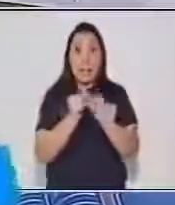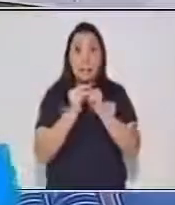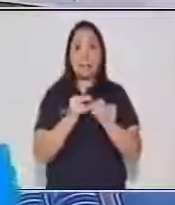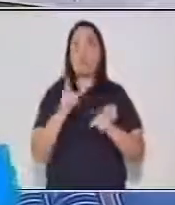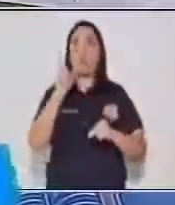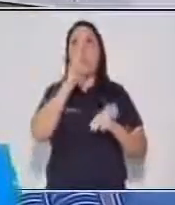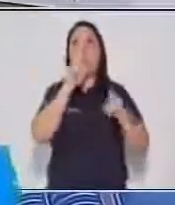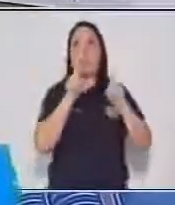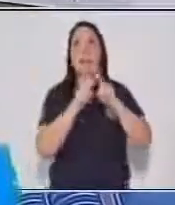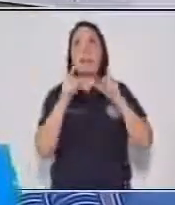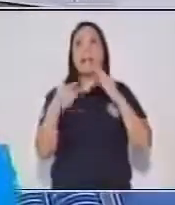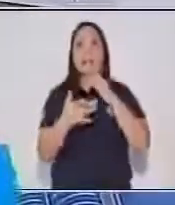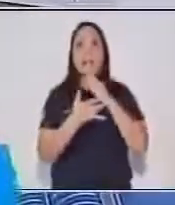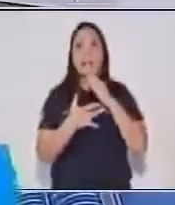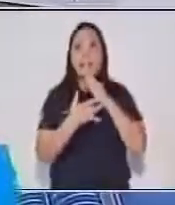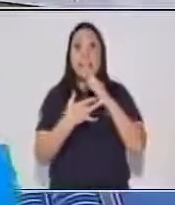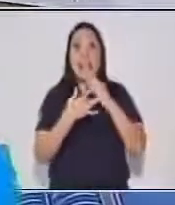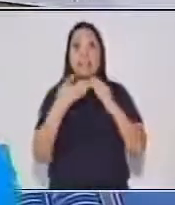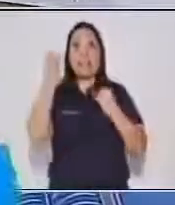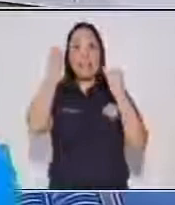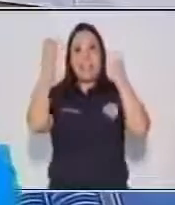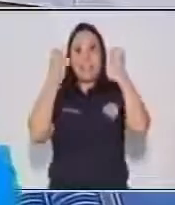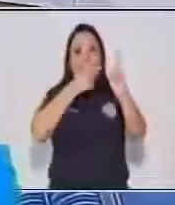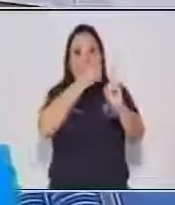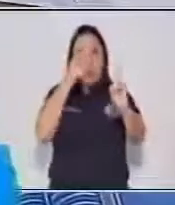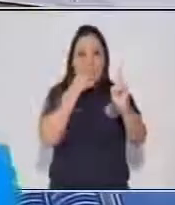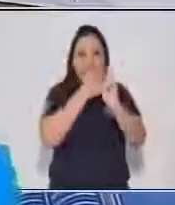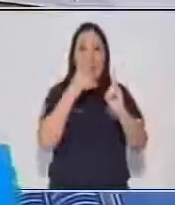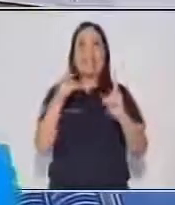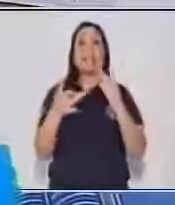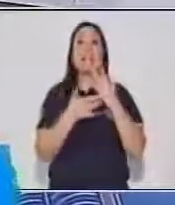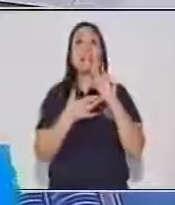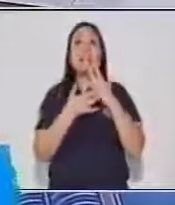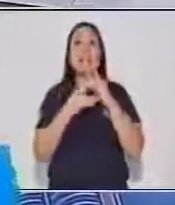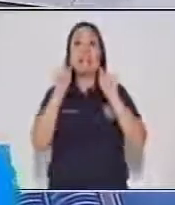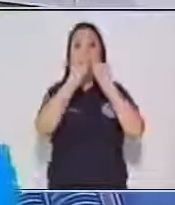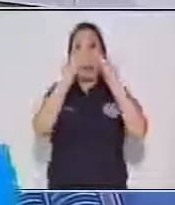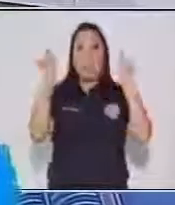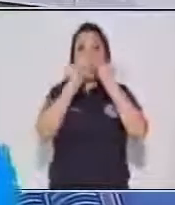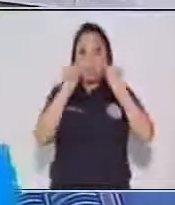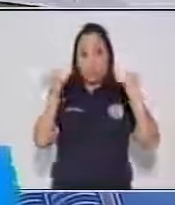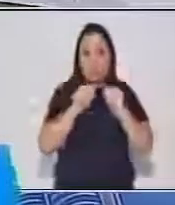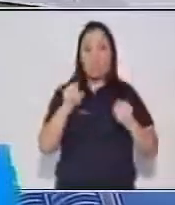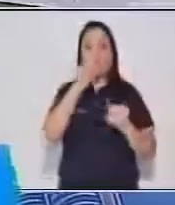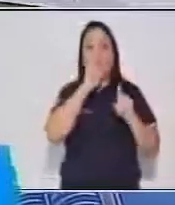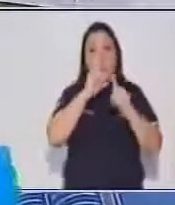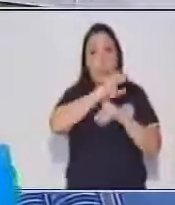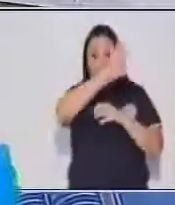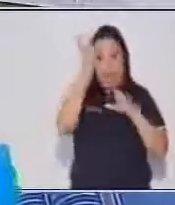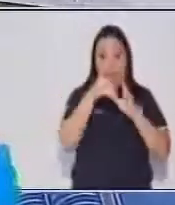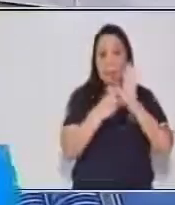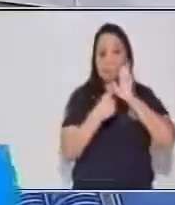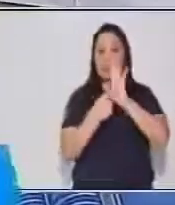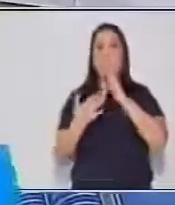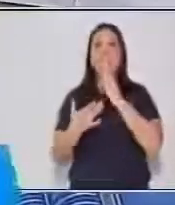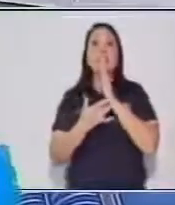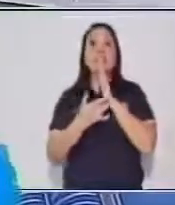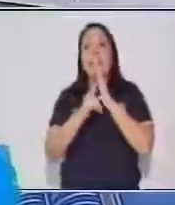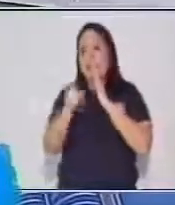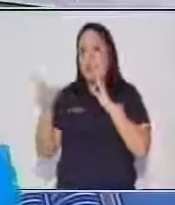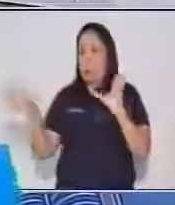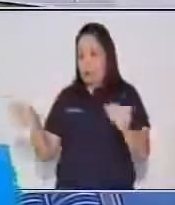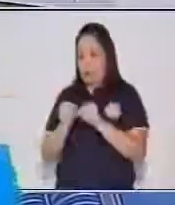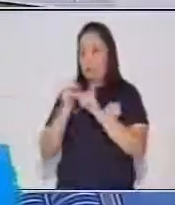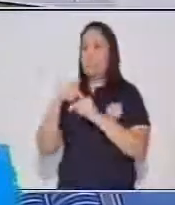técnica de las ideas principales, técnica del subrayado, ¿sí? Donde vas a buscar y vas a